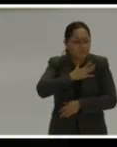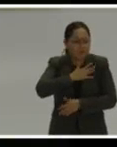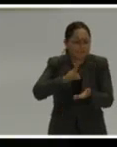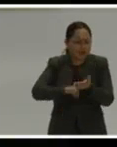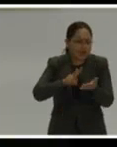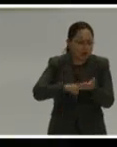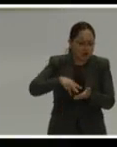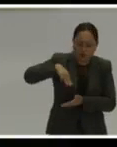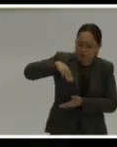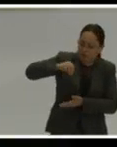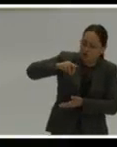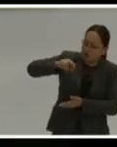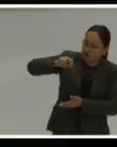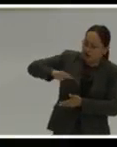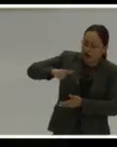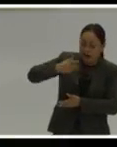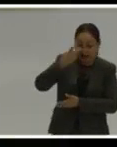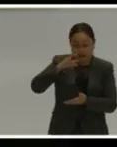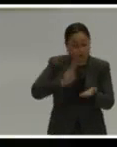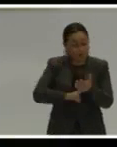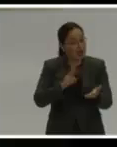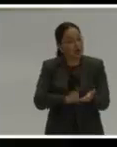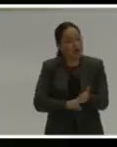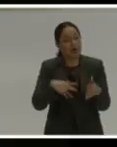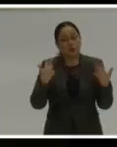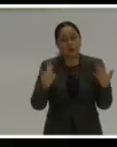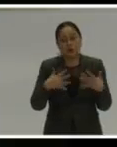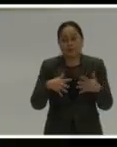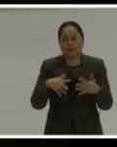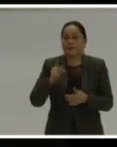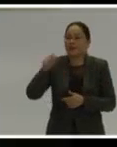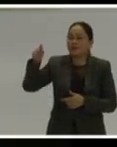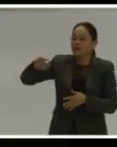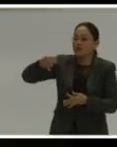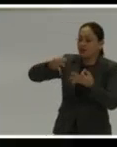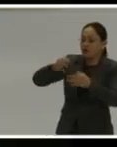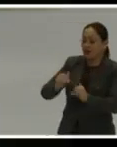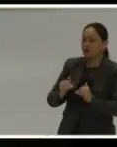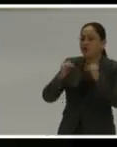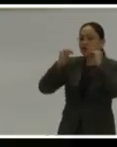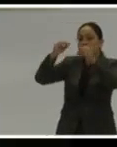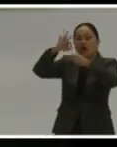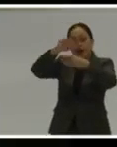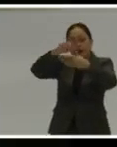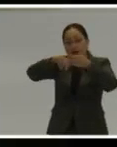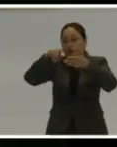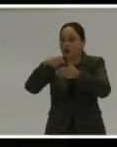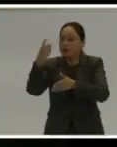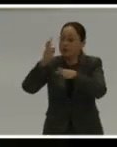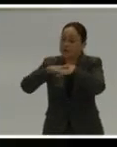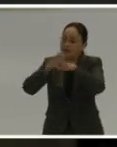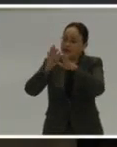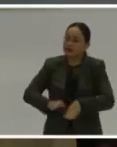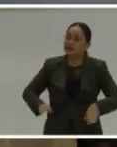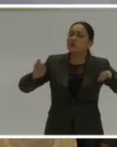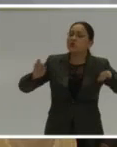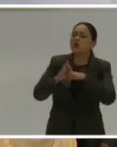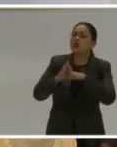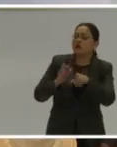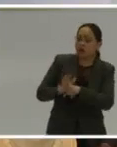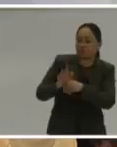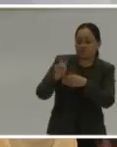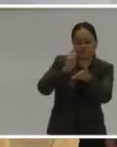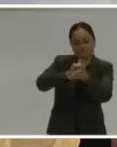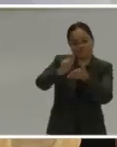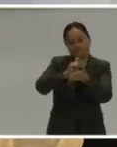Son situaciones bastante complejas para el Tribunal Supremo Electoral, ¿no? El otro